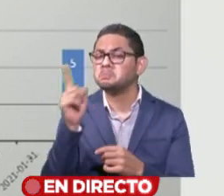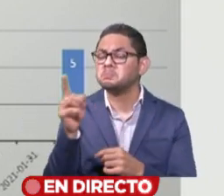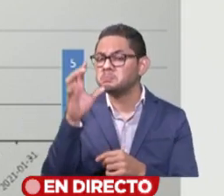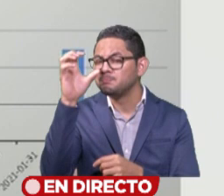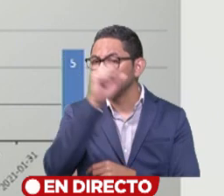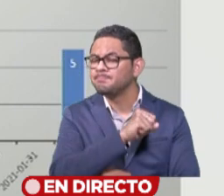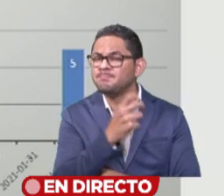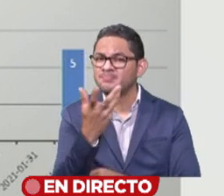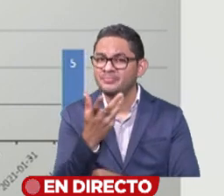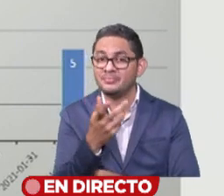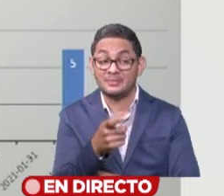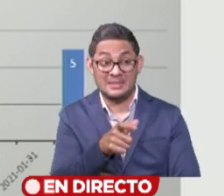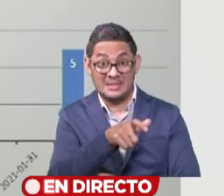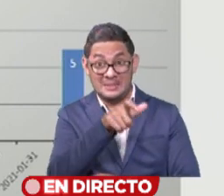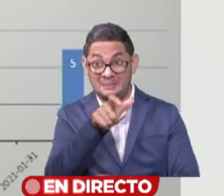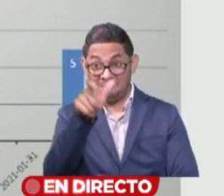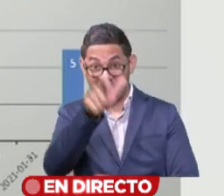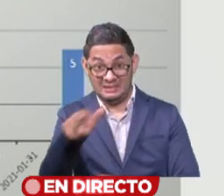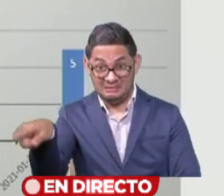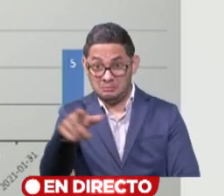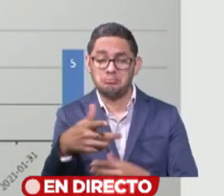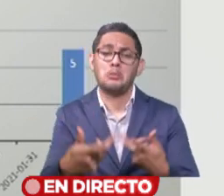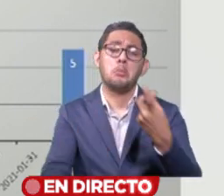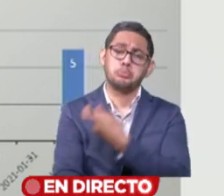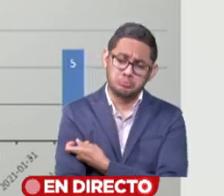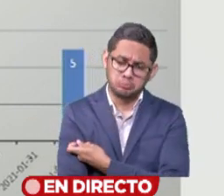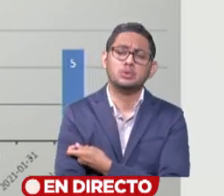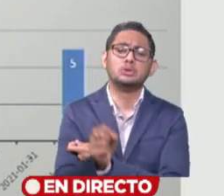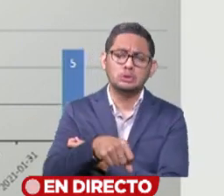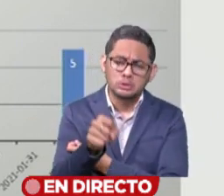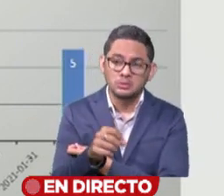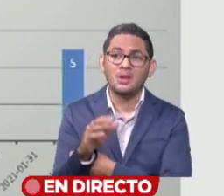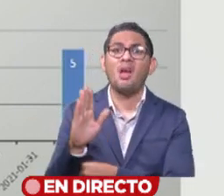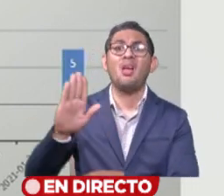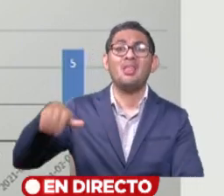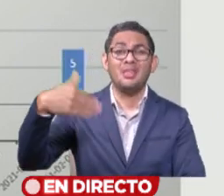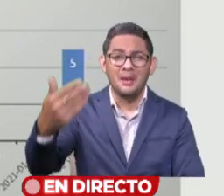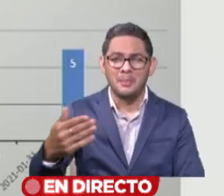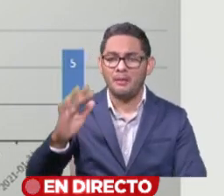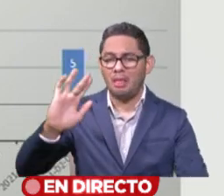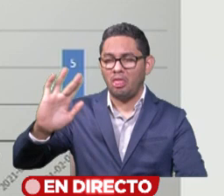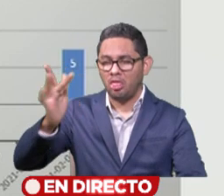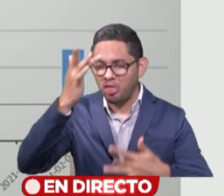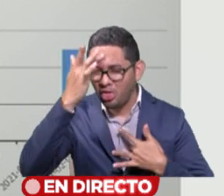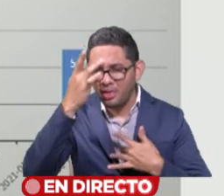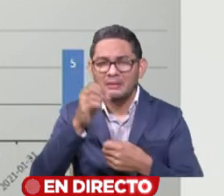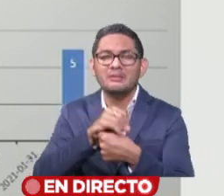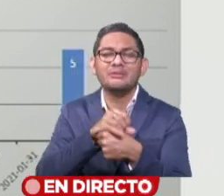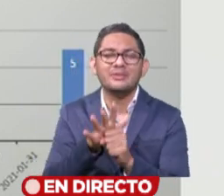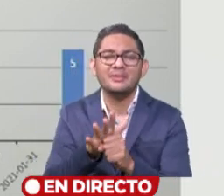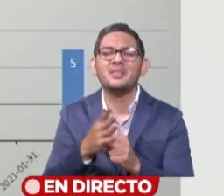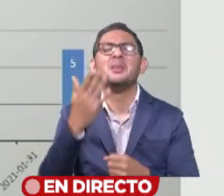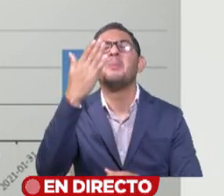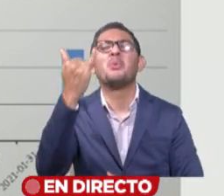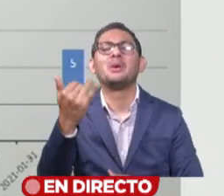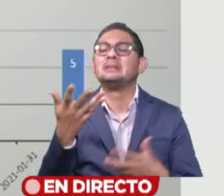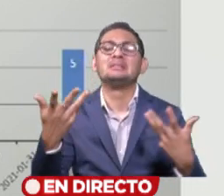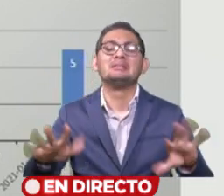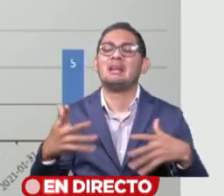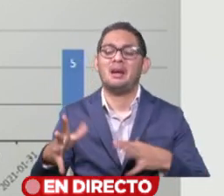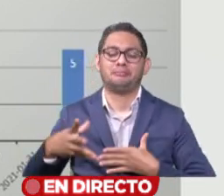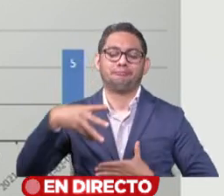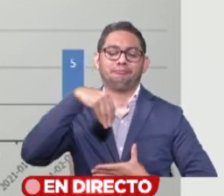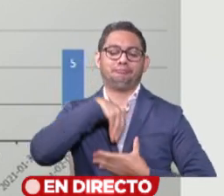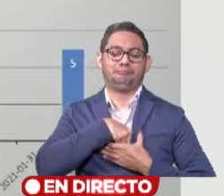estas personas que presentaron síntomas, se hicieron un PCR y fueron PCR positivos, estaban incubando el virus en